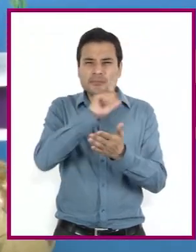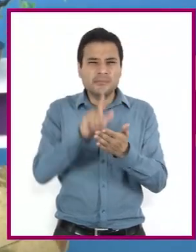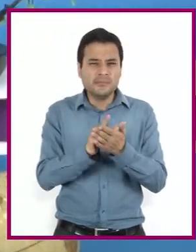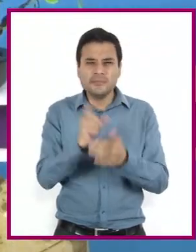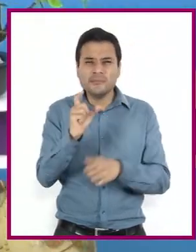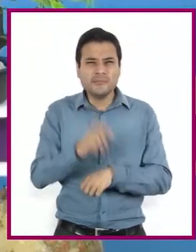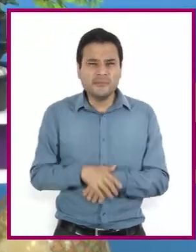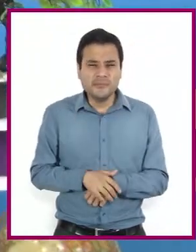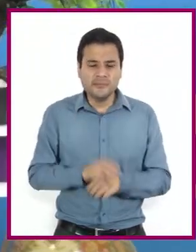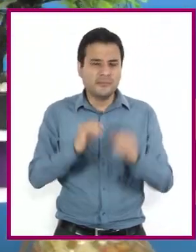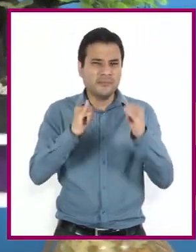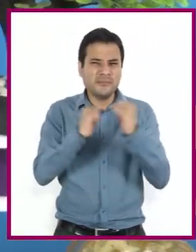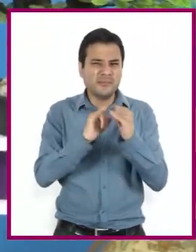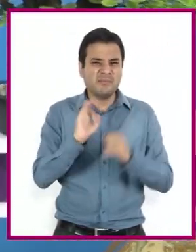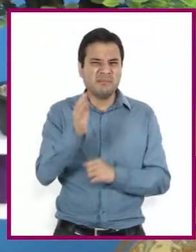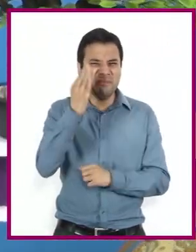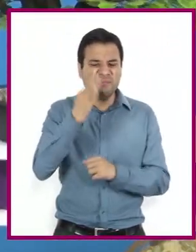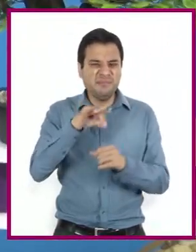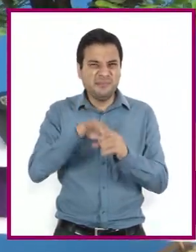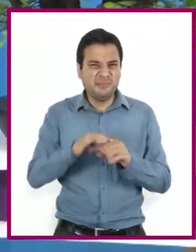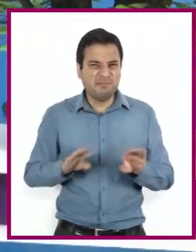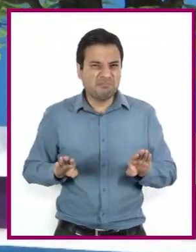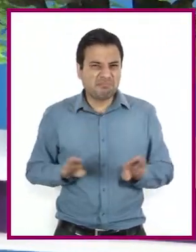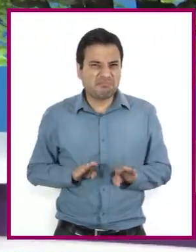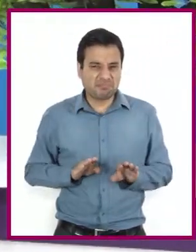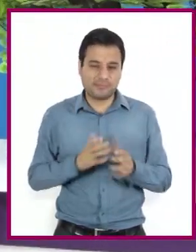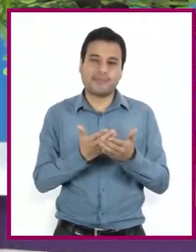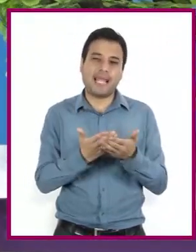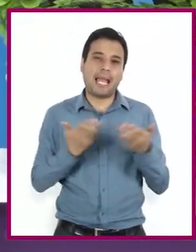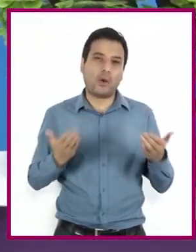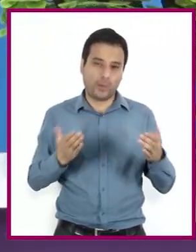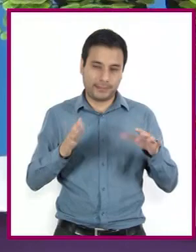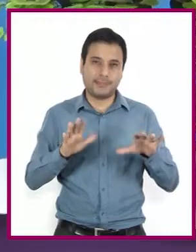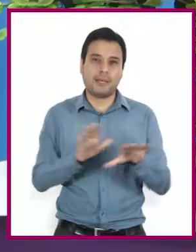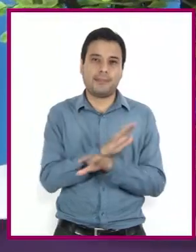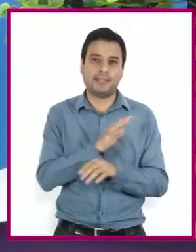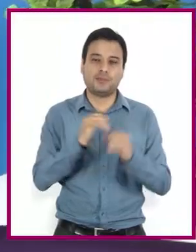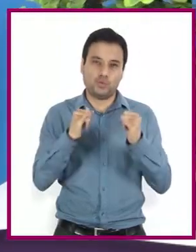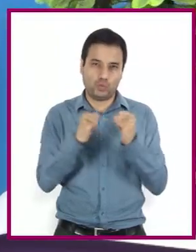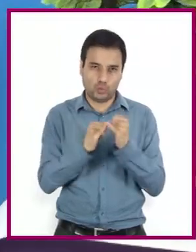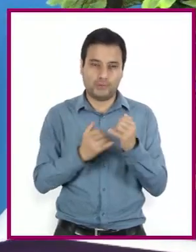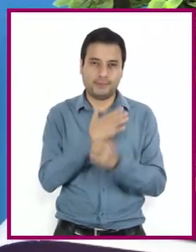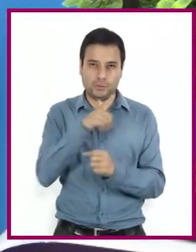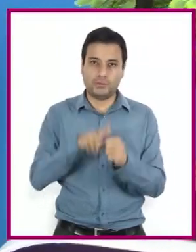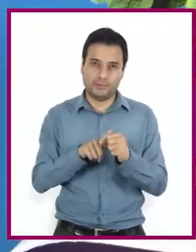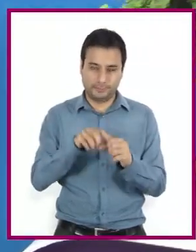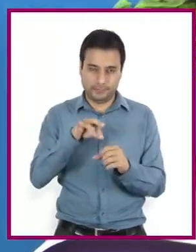características del Instituto Federal Electoral, hoy transformado en el Instituto Nacional Electoral.